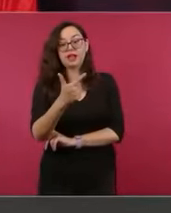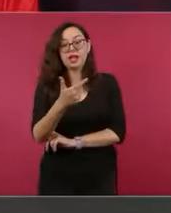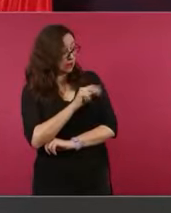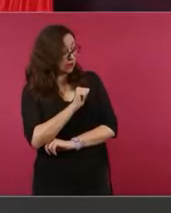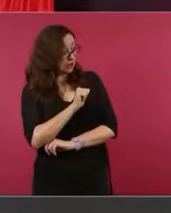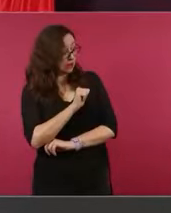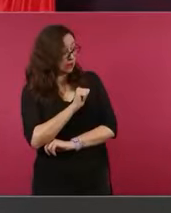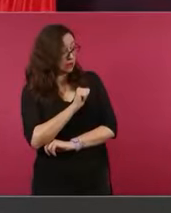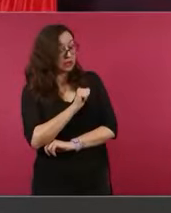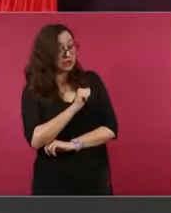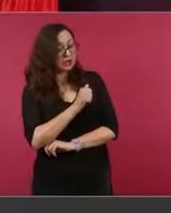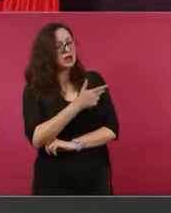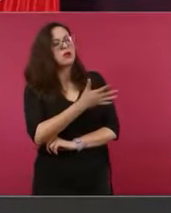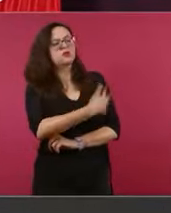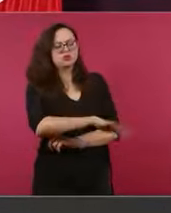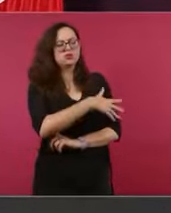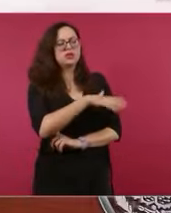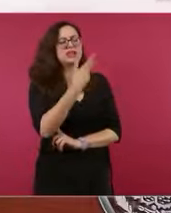Chiva, busquen